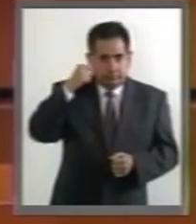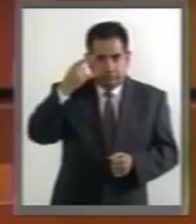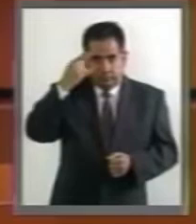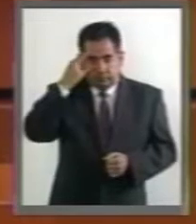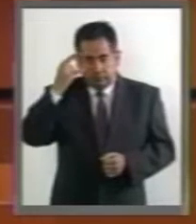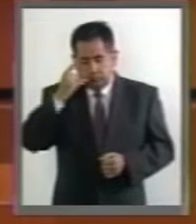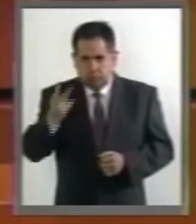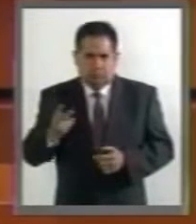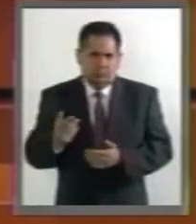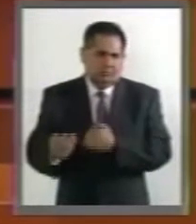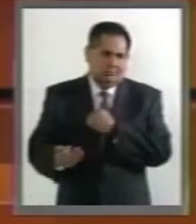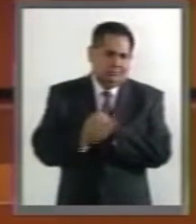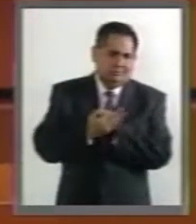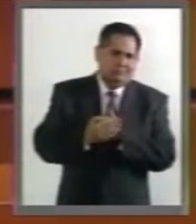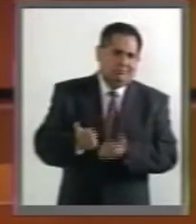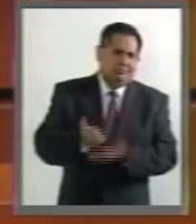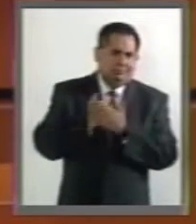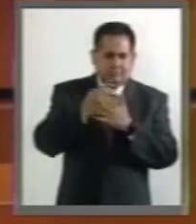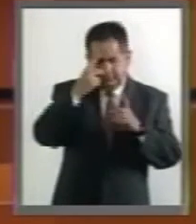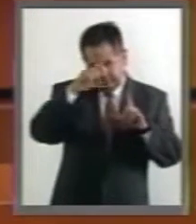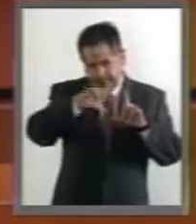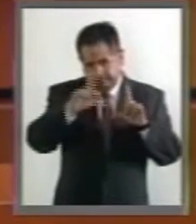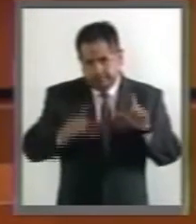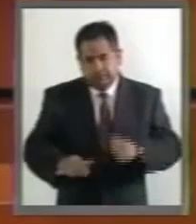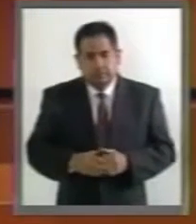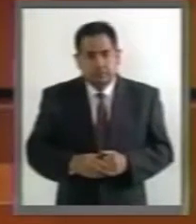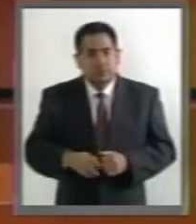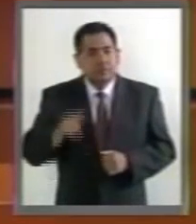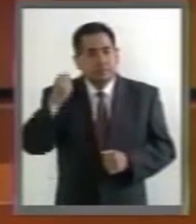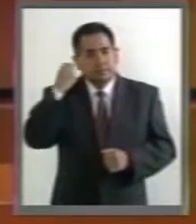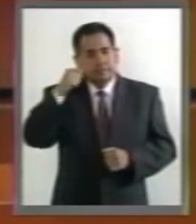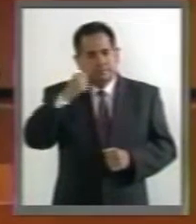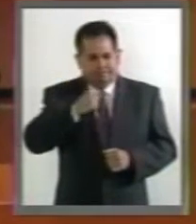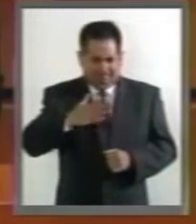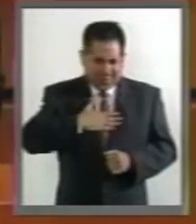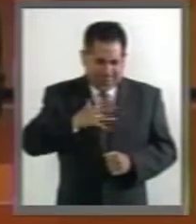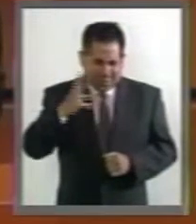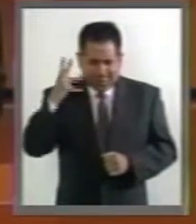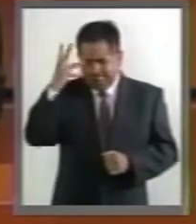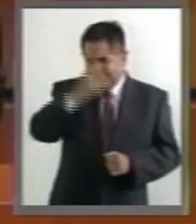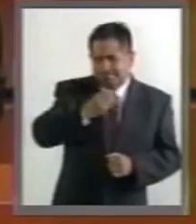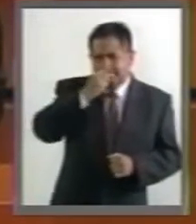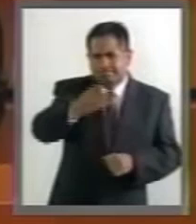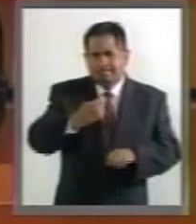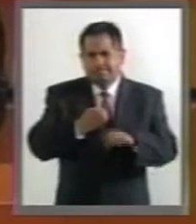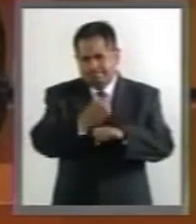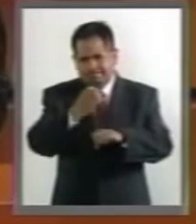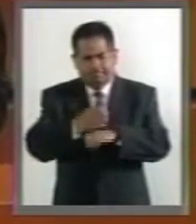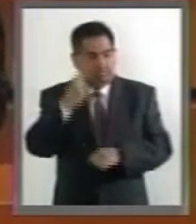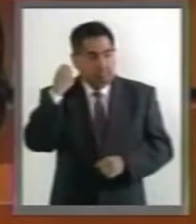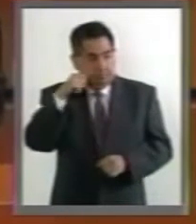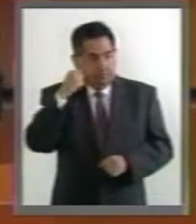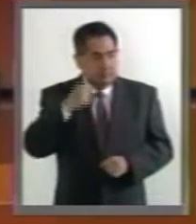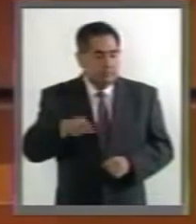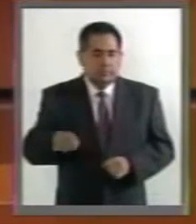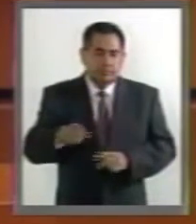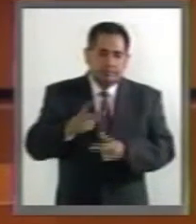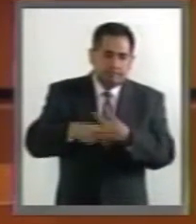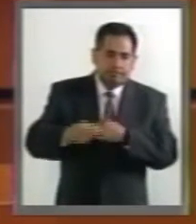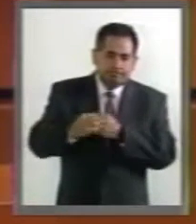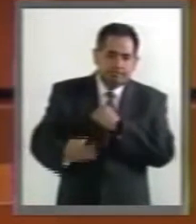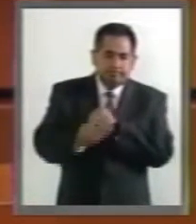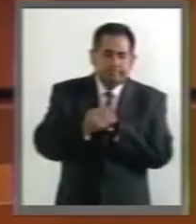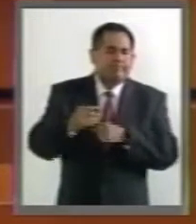Campeche. En el caso de Tabasco, mi estado bello, este desarrollo se traduce en